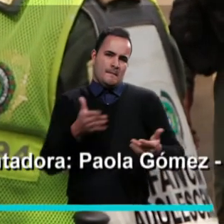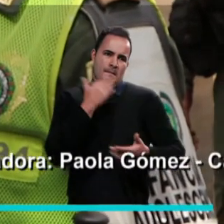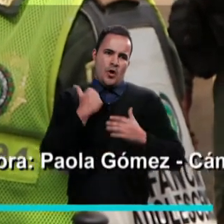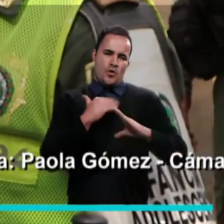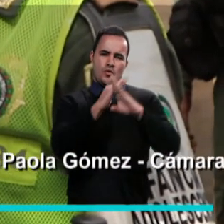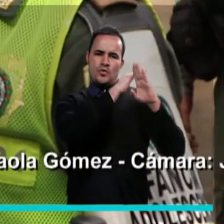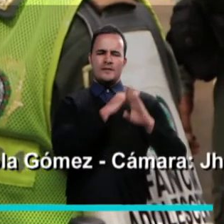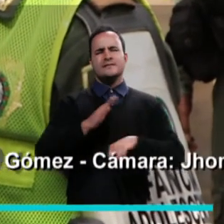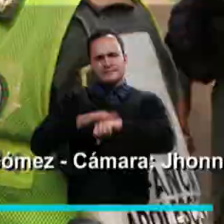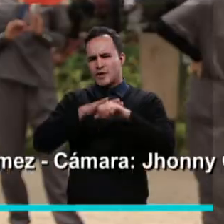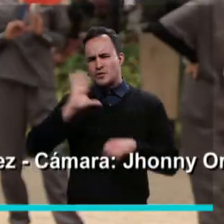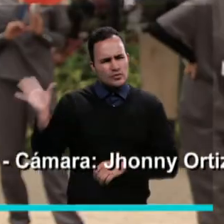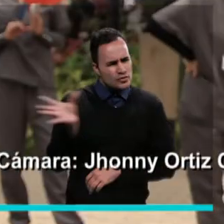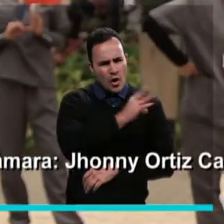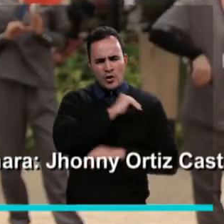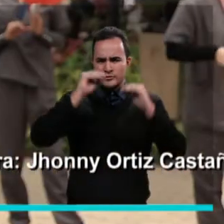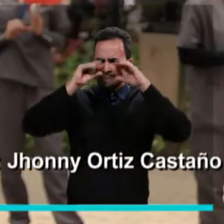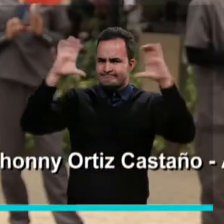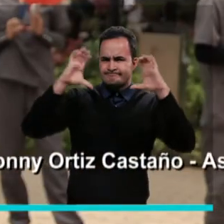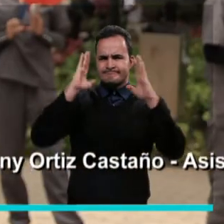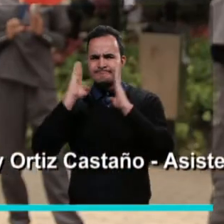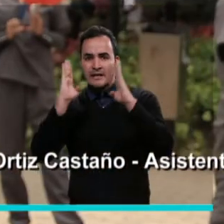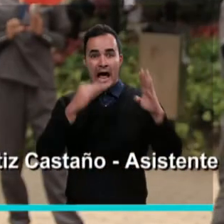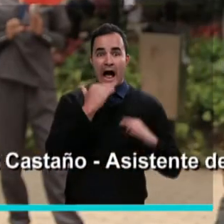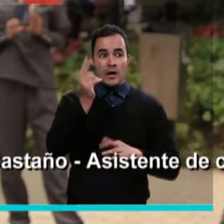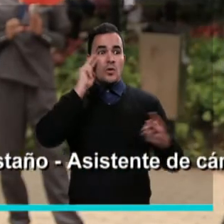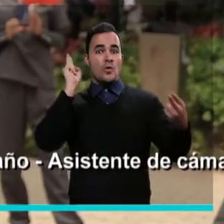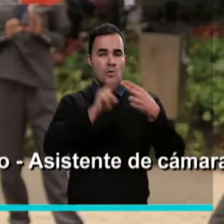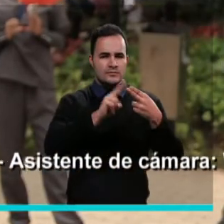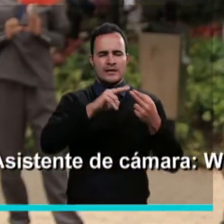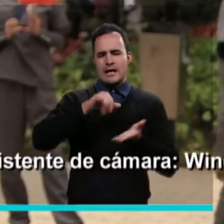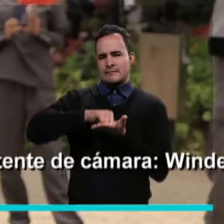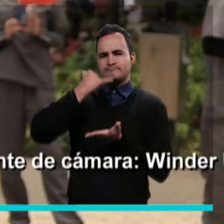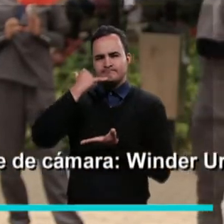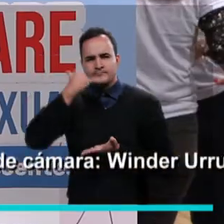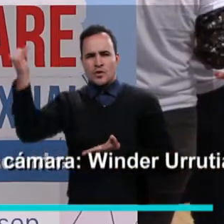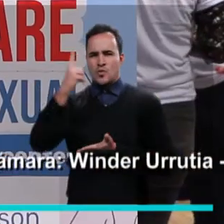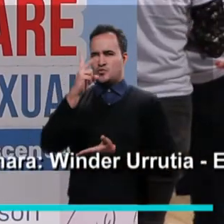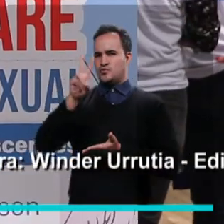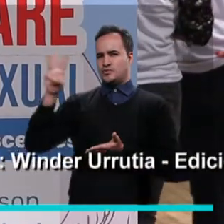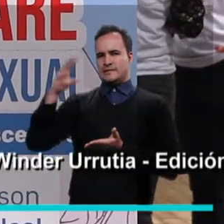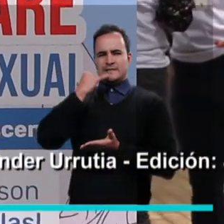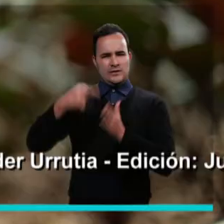toda esta sensibilización y de que si tienen algún caso lo reporten al 123 social.